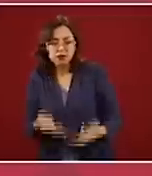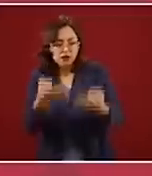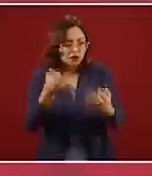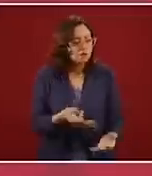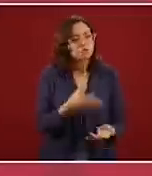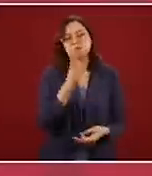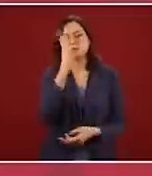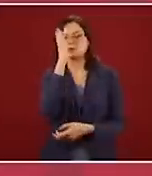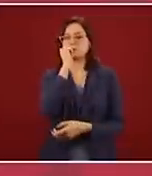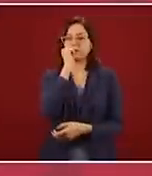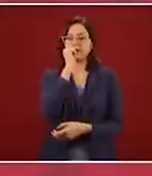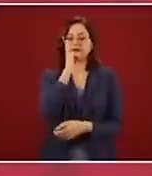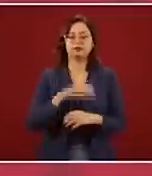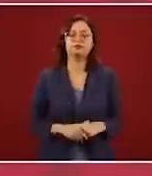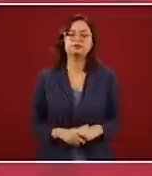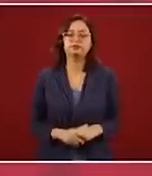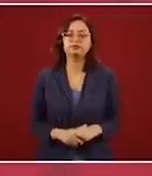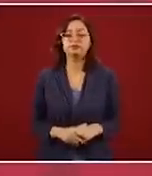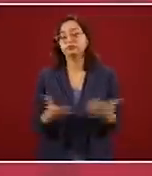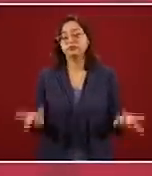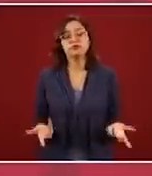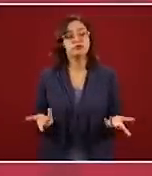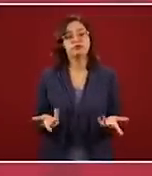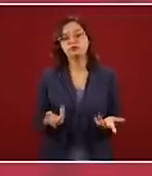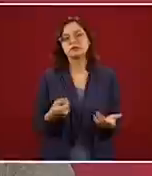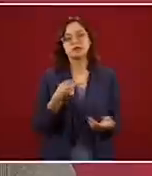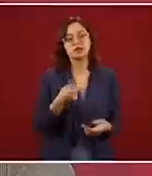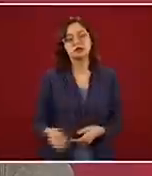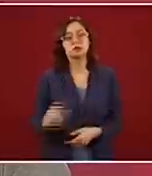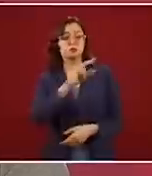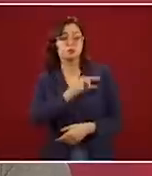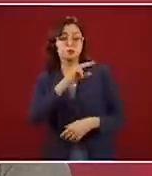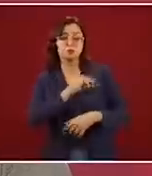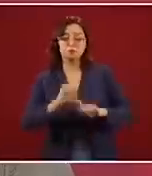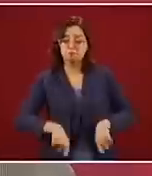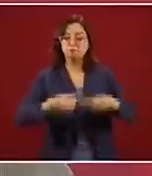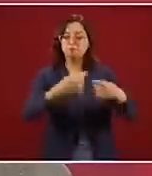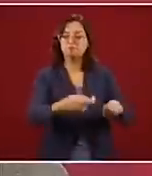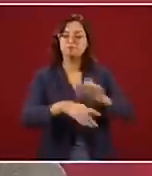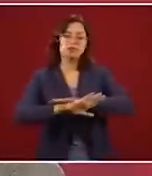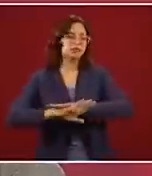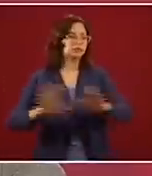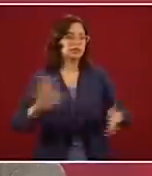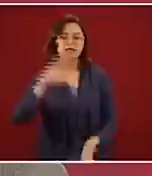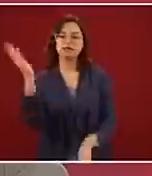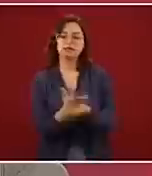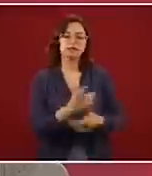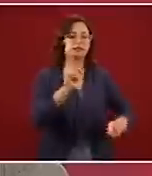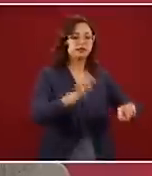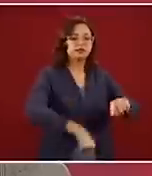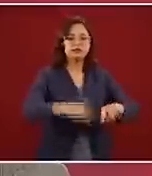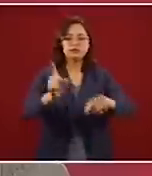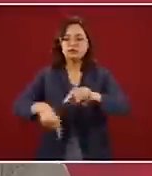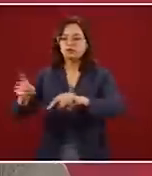servicio. Entonces, estamos empeñados en quitar ya esos esquemas de subrogación, no solamente para los servicios de